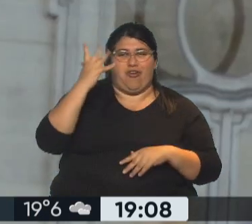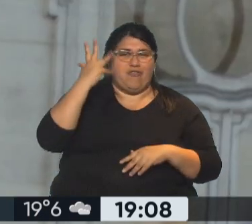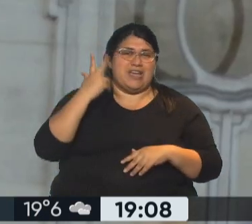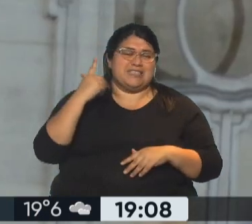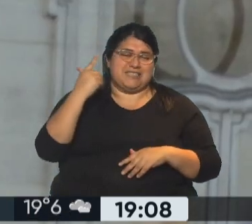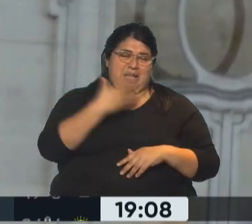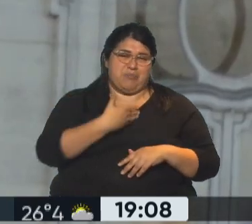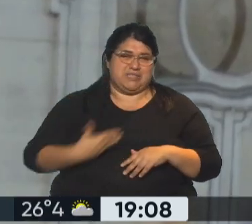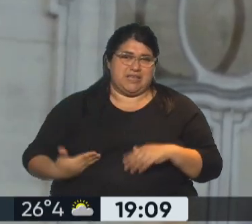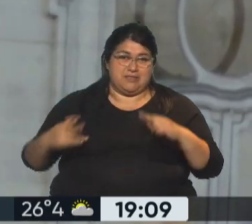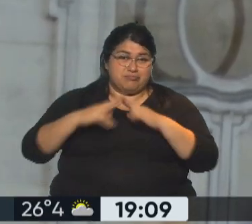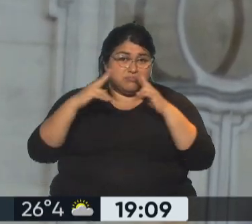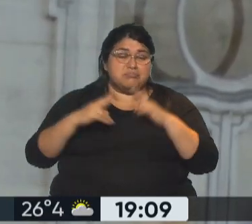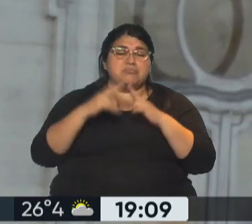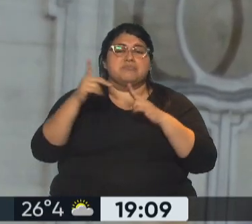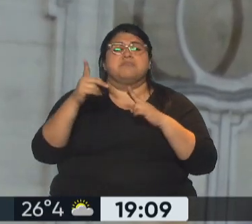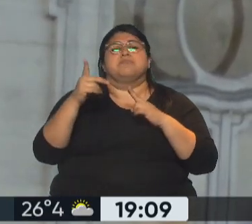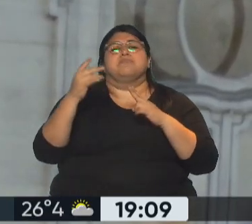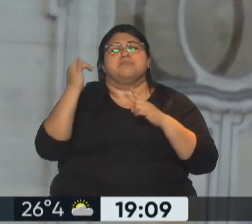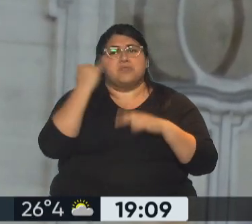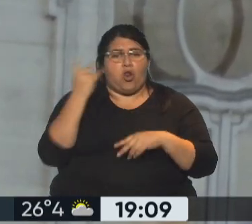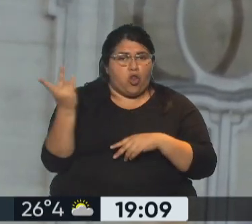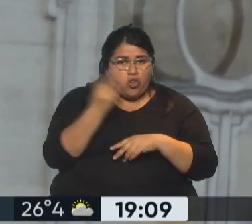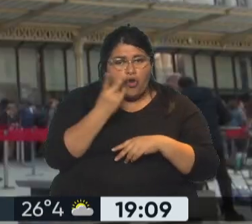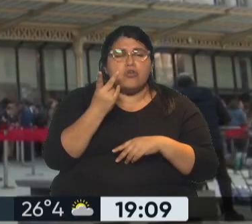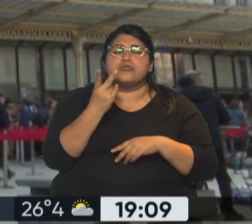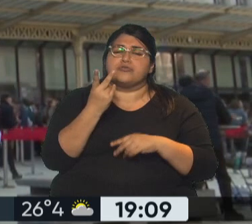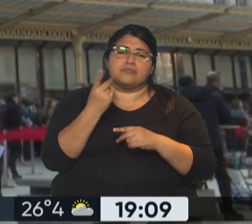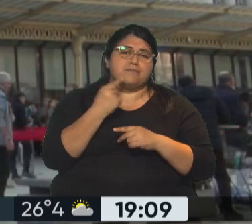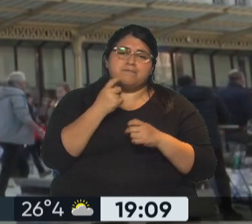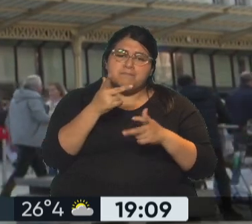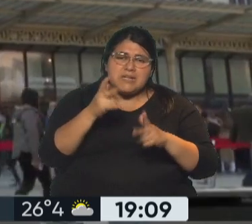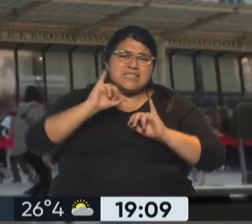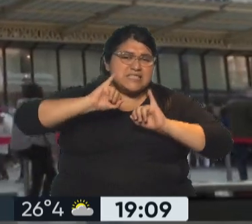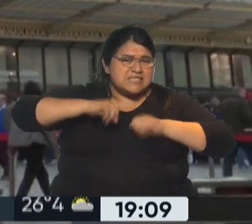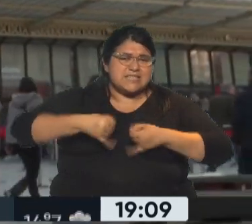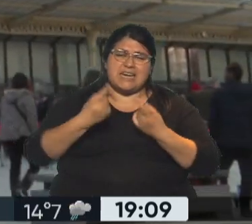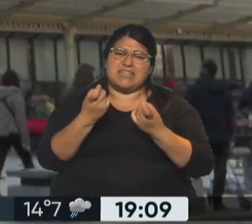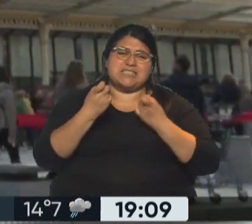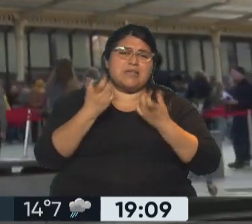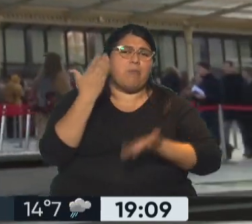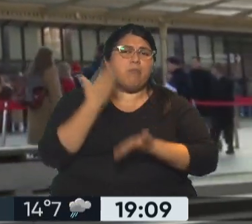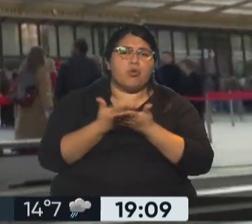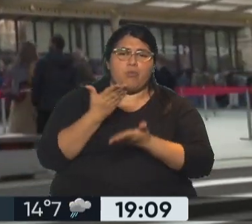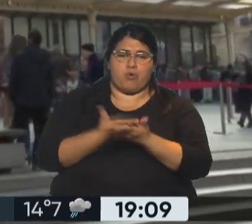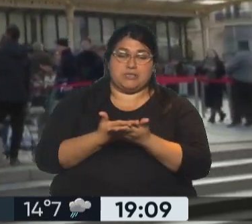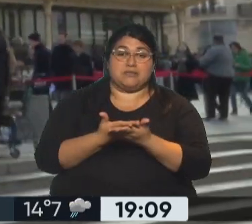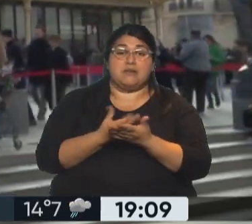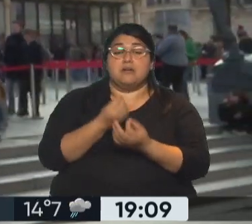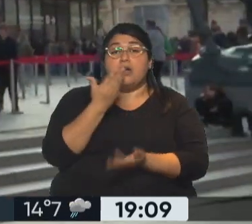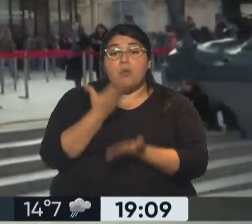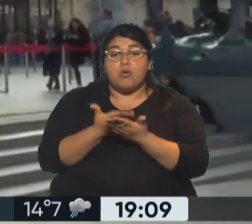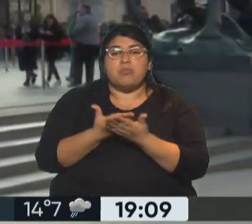ambos mandatarios llegaron a la conclusión de que es necesario elaborar una propuesta para detener